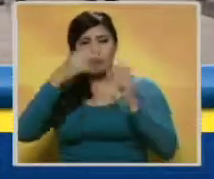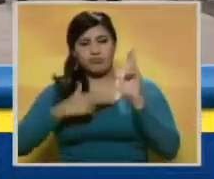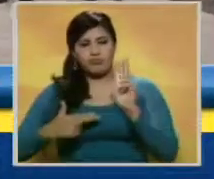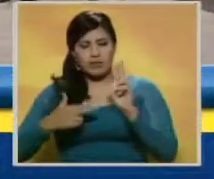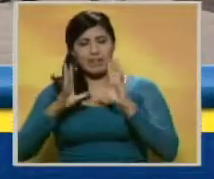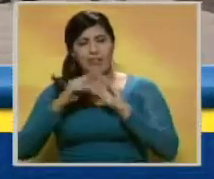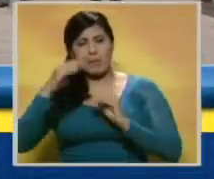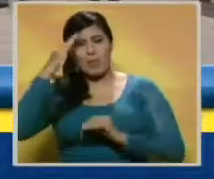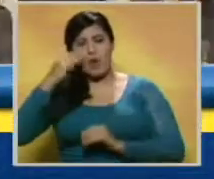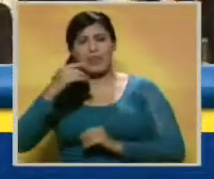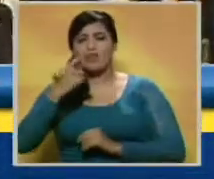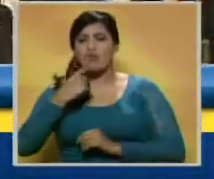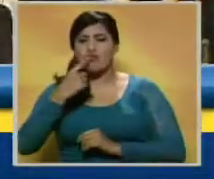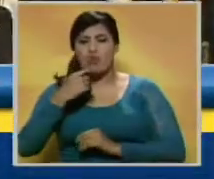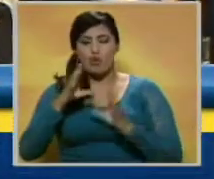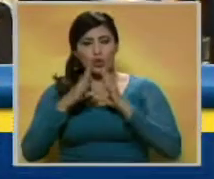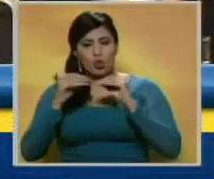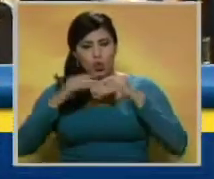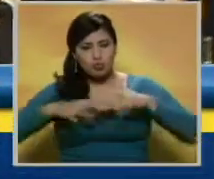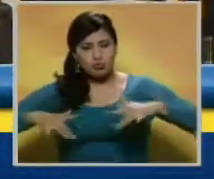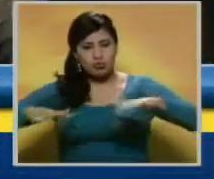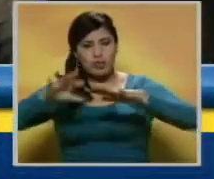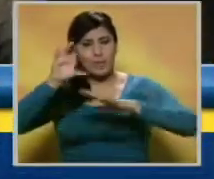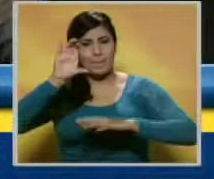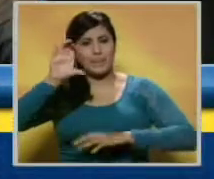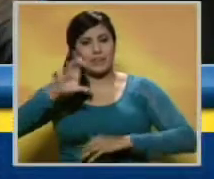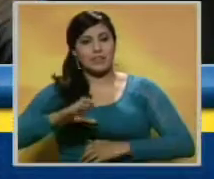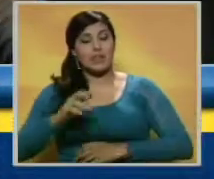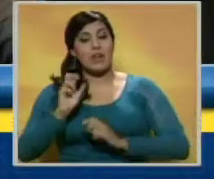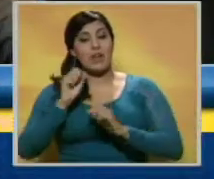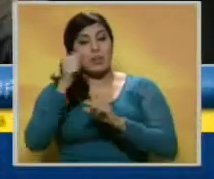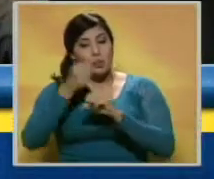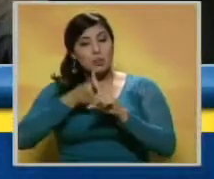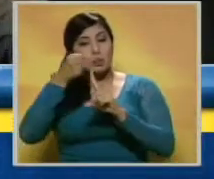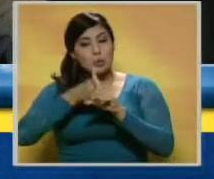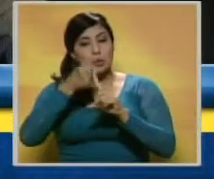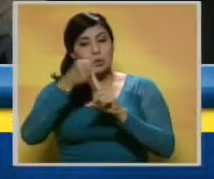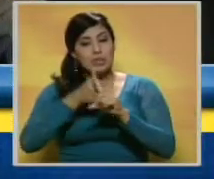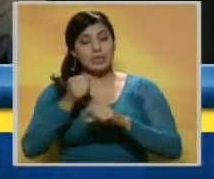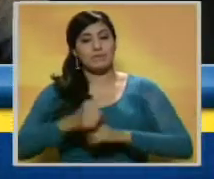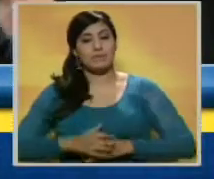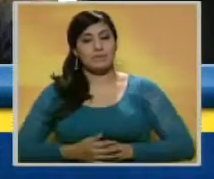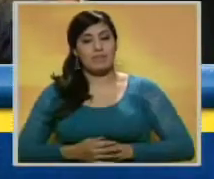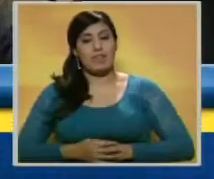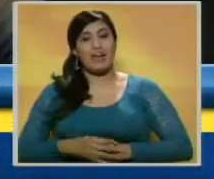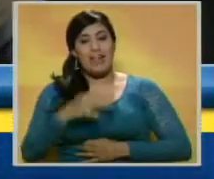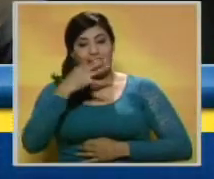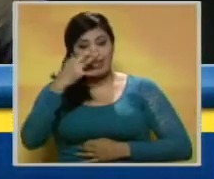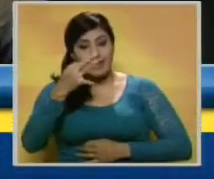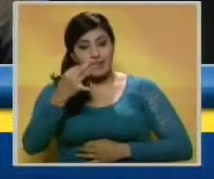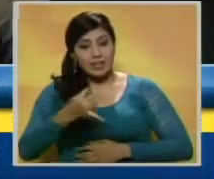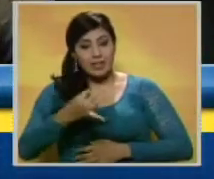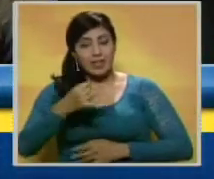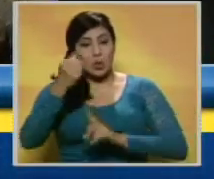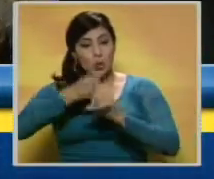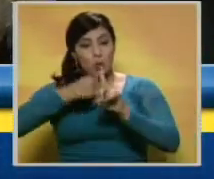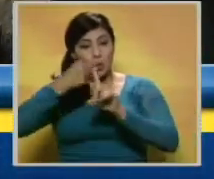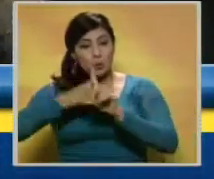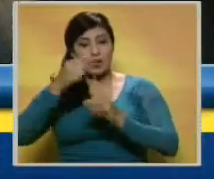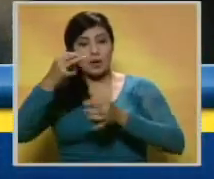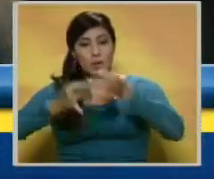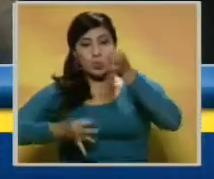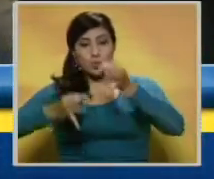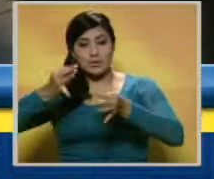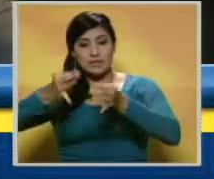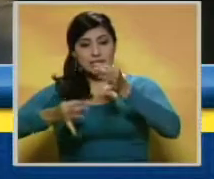y guardia nacional a lo largo de todo el país. La lucha por la verdad, es la lucha por la